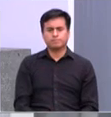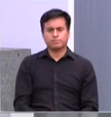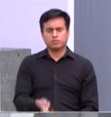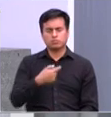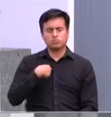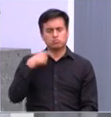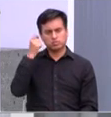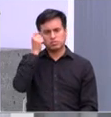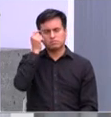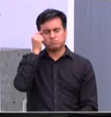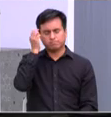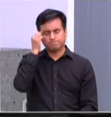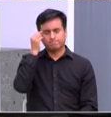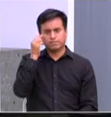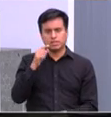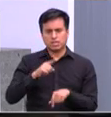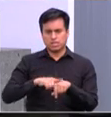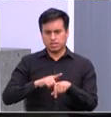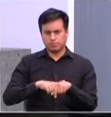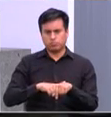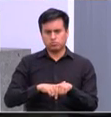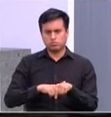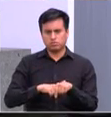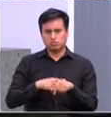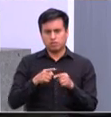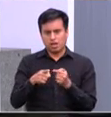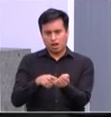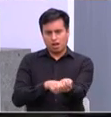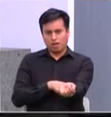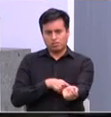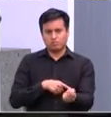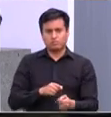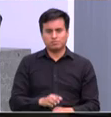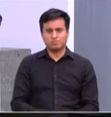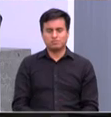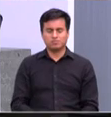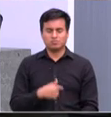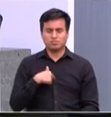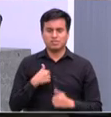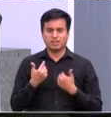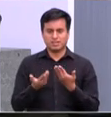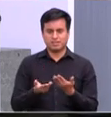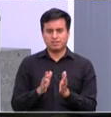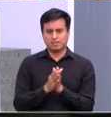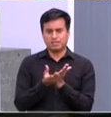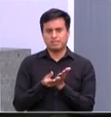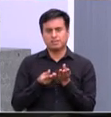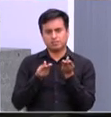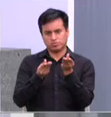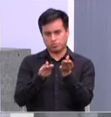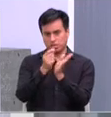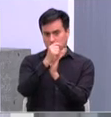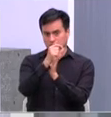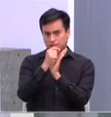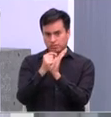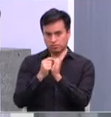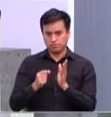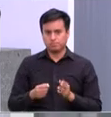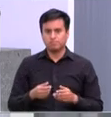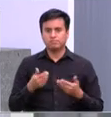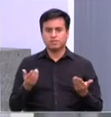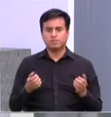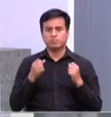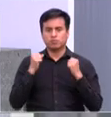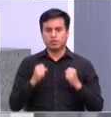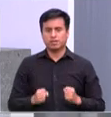Soy consciente del tiempo y que me estoy alargando. Yo les dejaré el texto escrito para